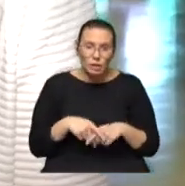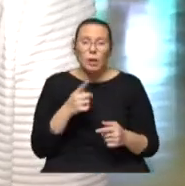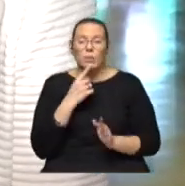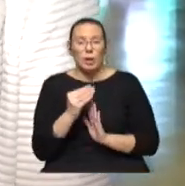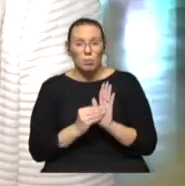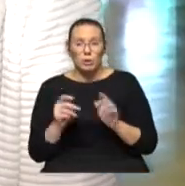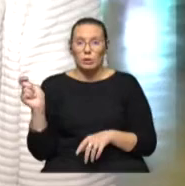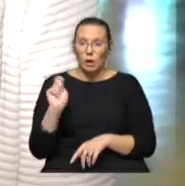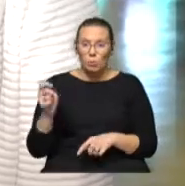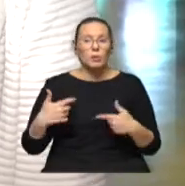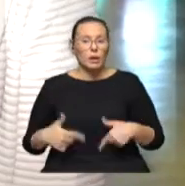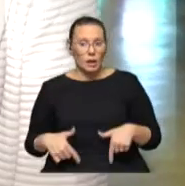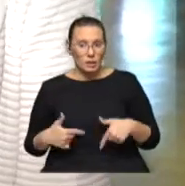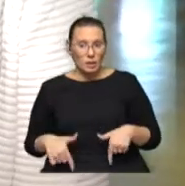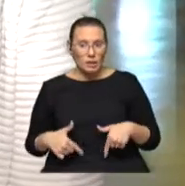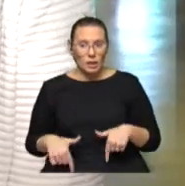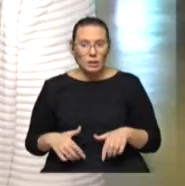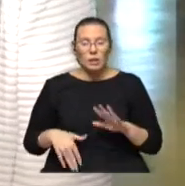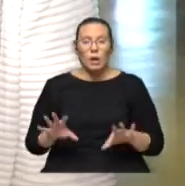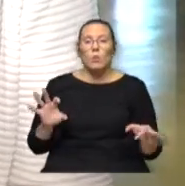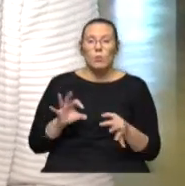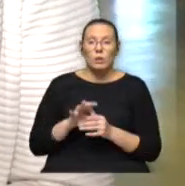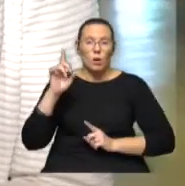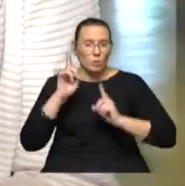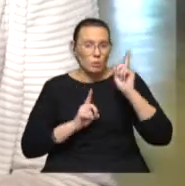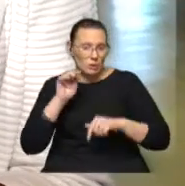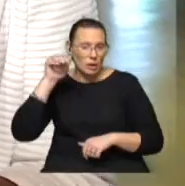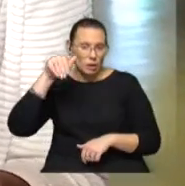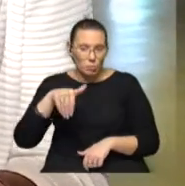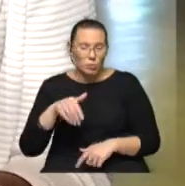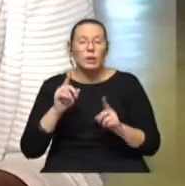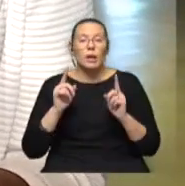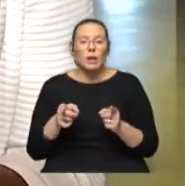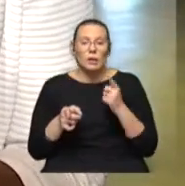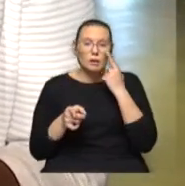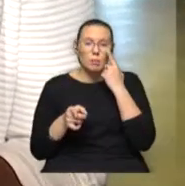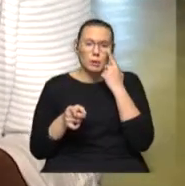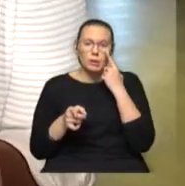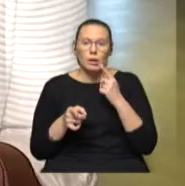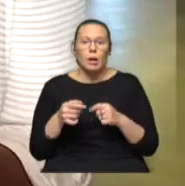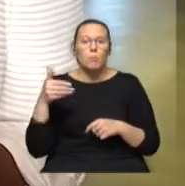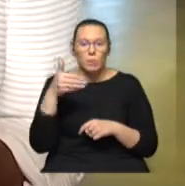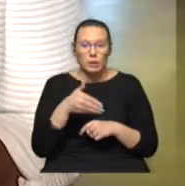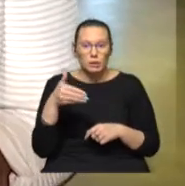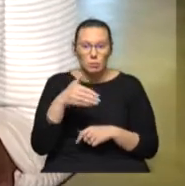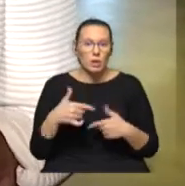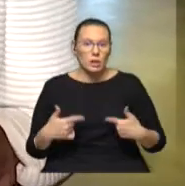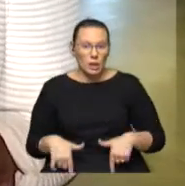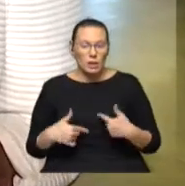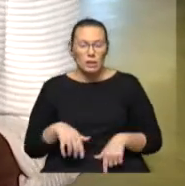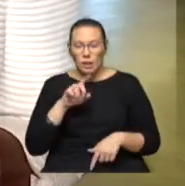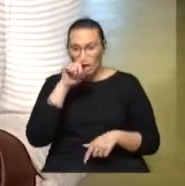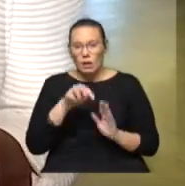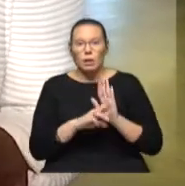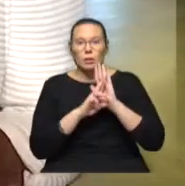políticas públicas de la Intendencia, sobre todo de la mano de la Universidad de la República. Y bueno, también por supuesto participó la Intendencia de Montevideo,